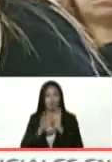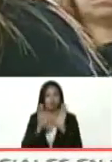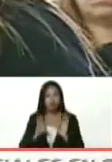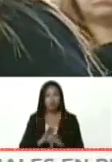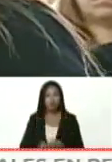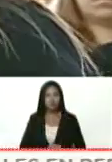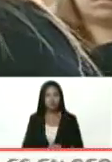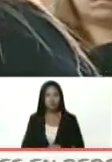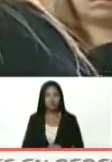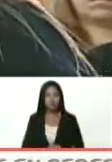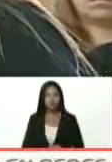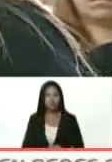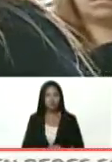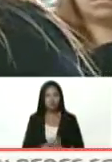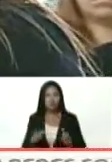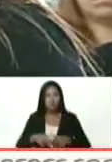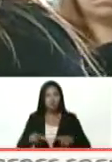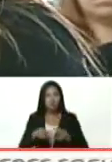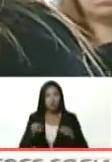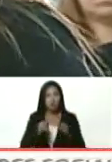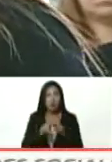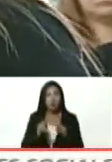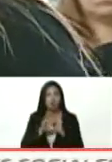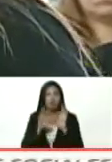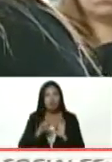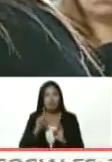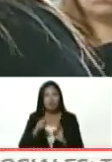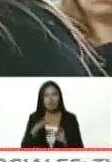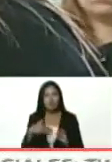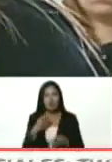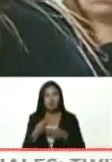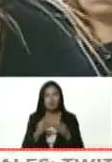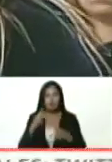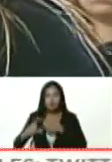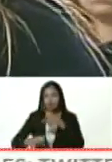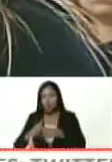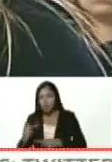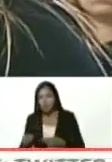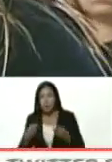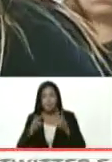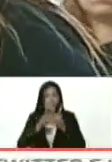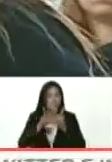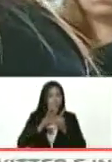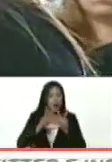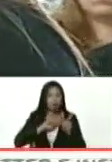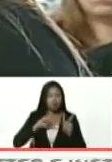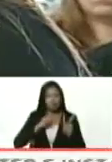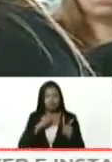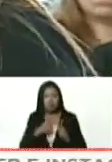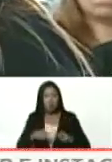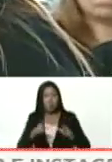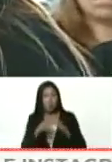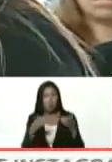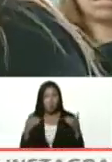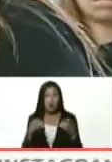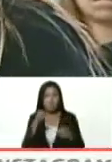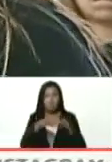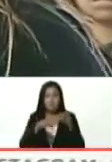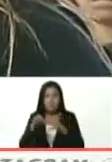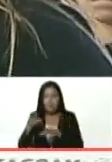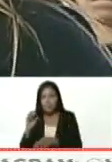Villarroel para que los urbanismos de la Gran Misión Vivienda Venezuela sean productivos y que tengamos en cada balcón